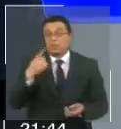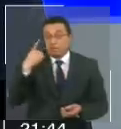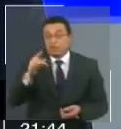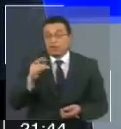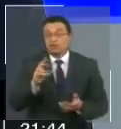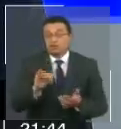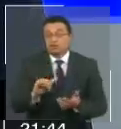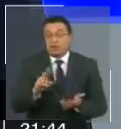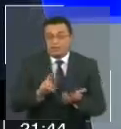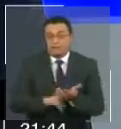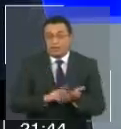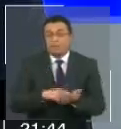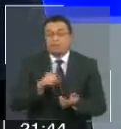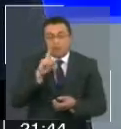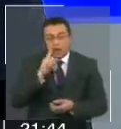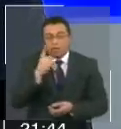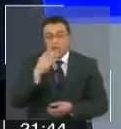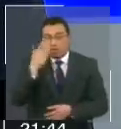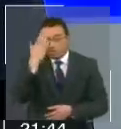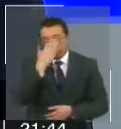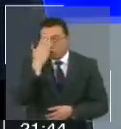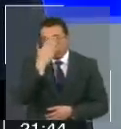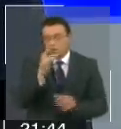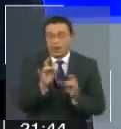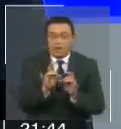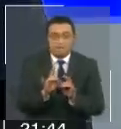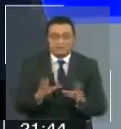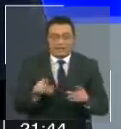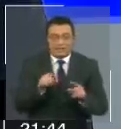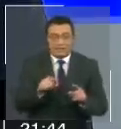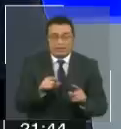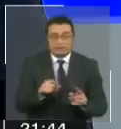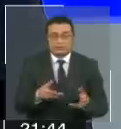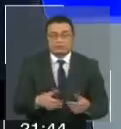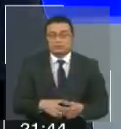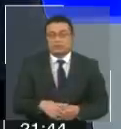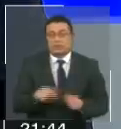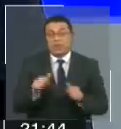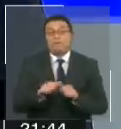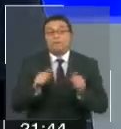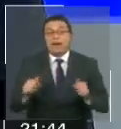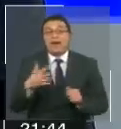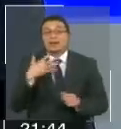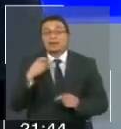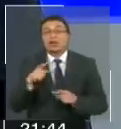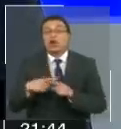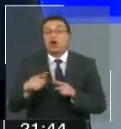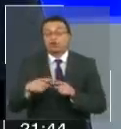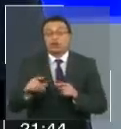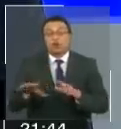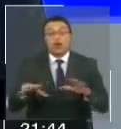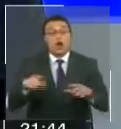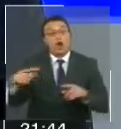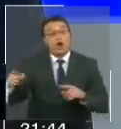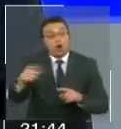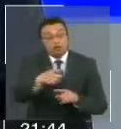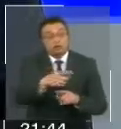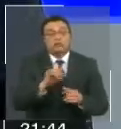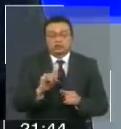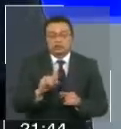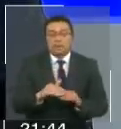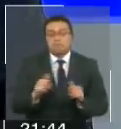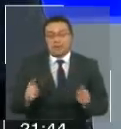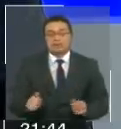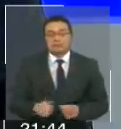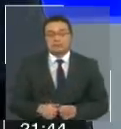pero efectivamente había una preocupación especial por este caso. ¿Más que en otros casos? Más que en otros casos, sí. ¿Hay